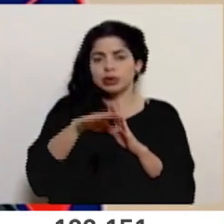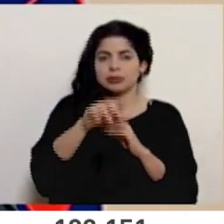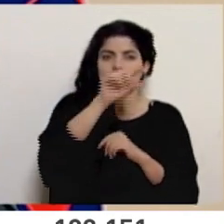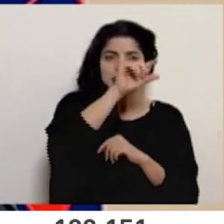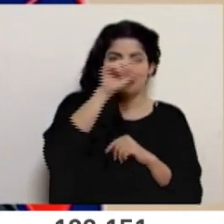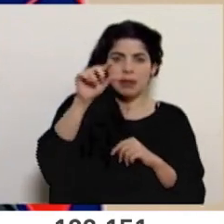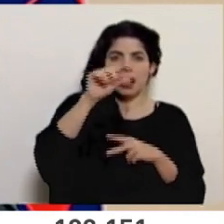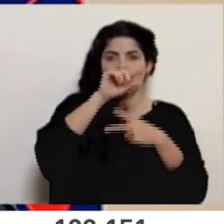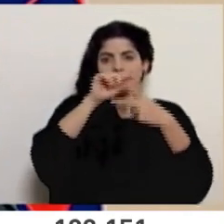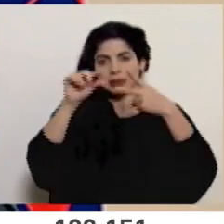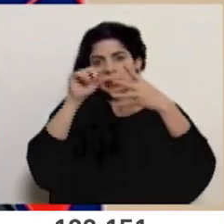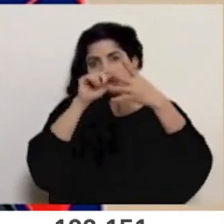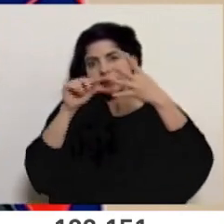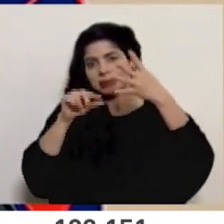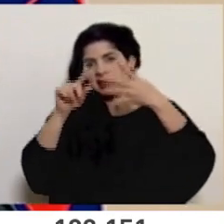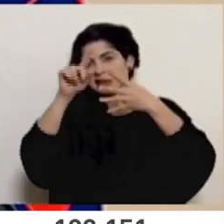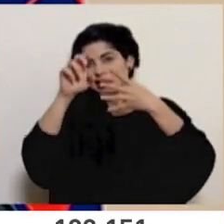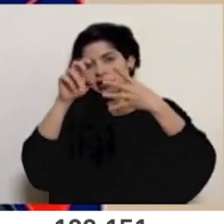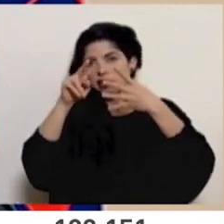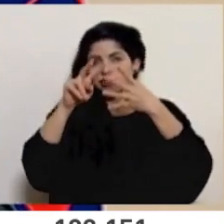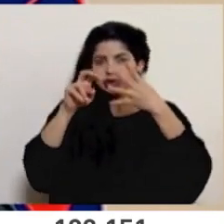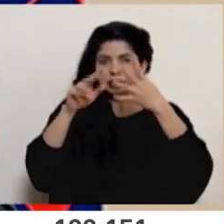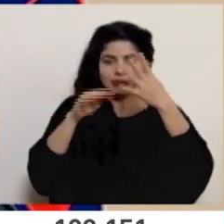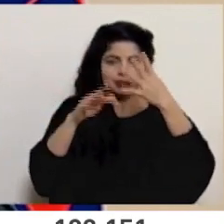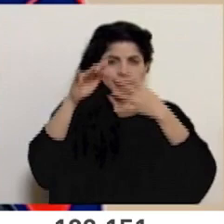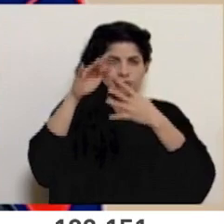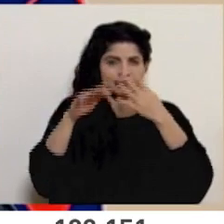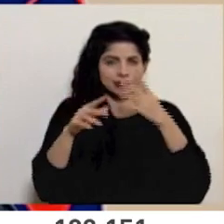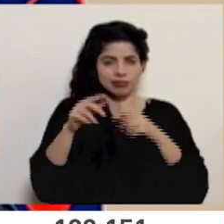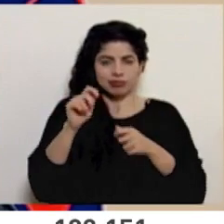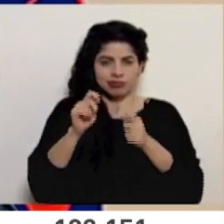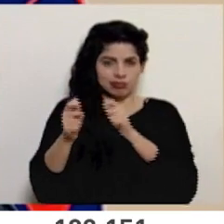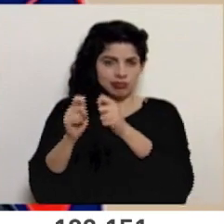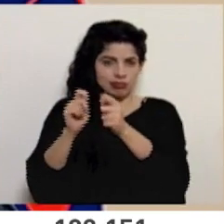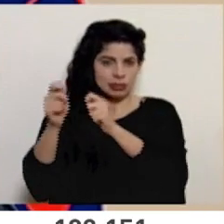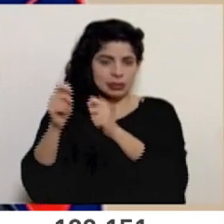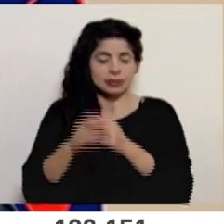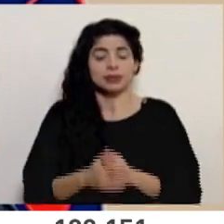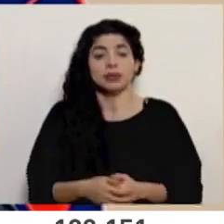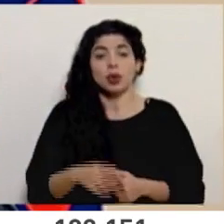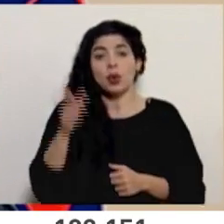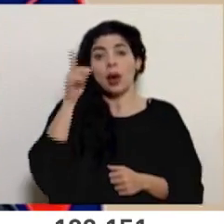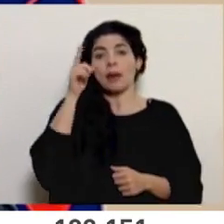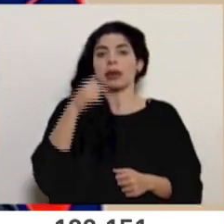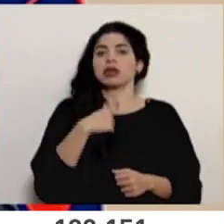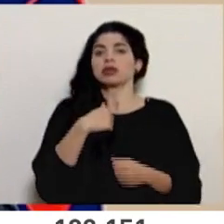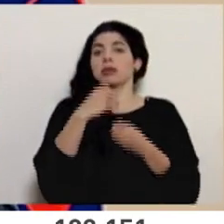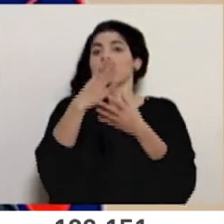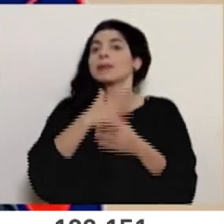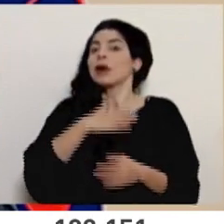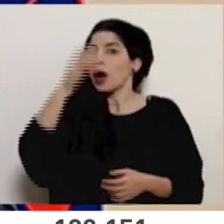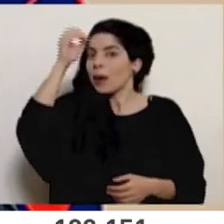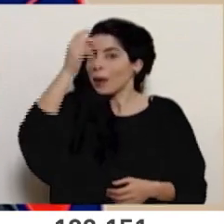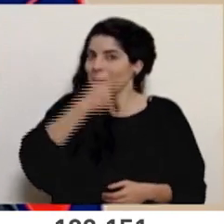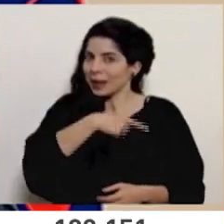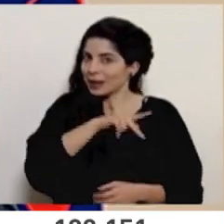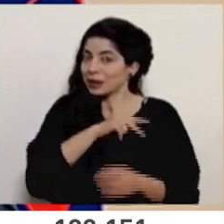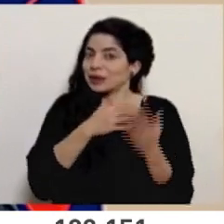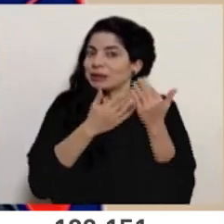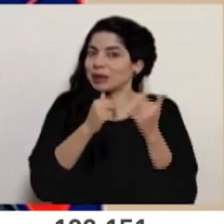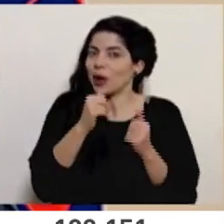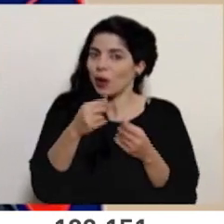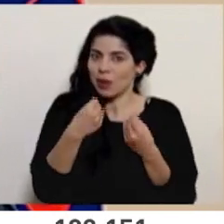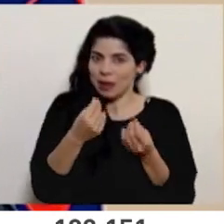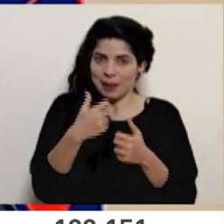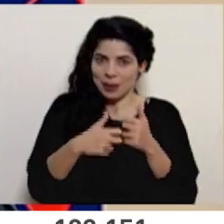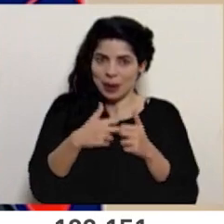otra. A mí me parece, y esto es una opinión personal, yo realmente voy a emitirla, espero que no me genere problemas,